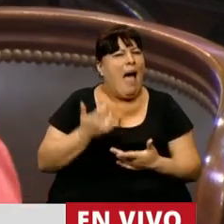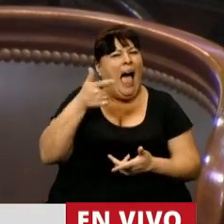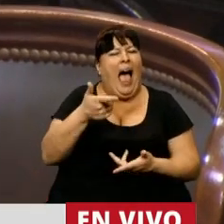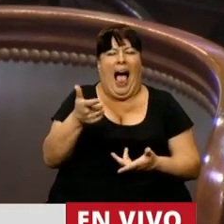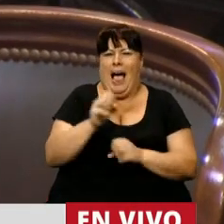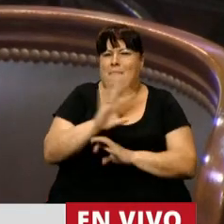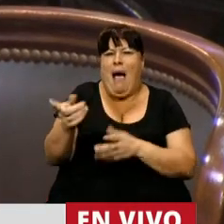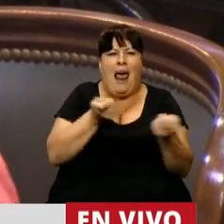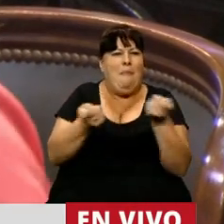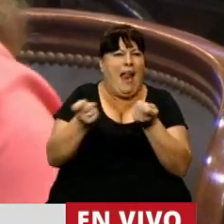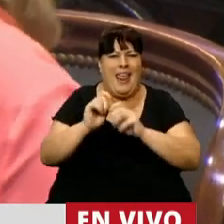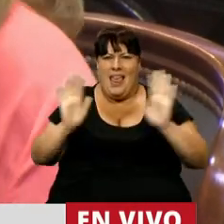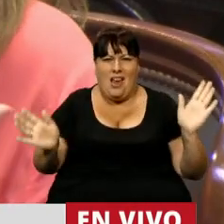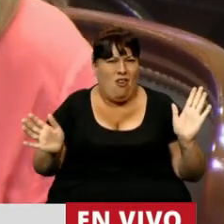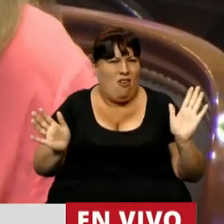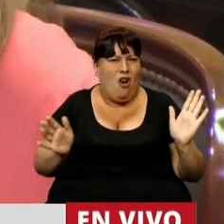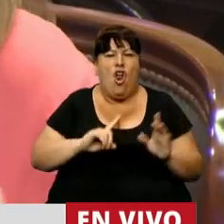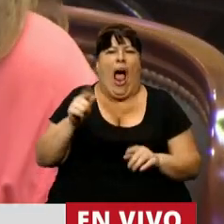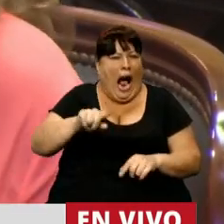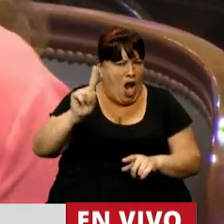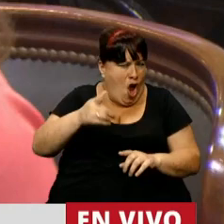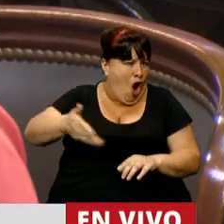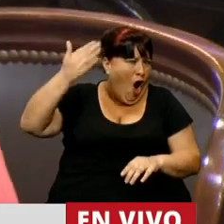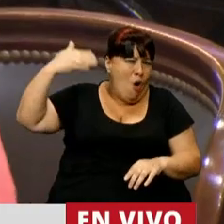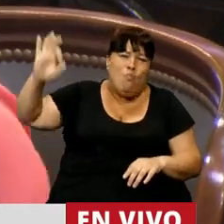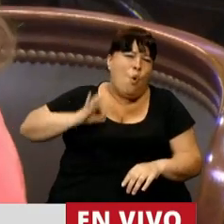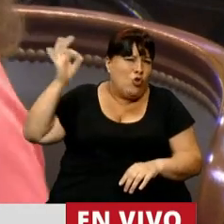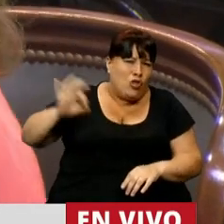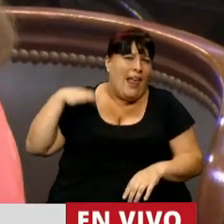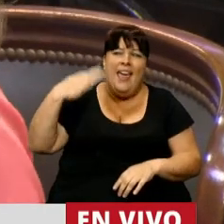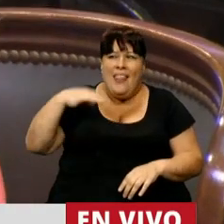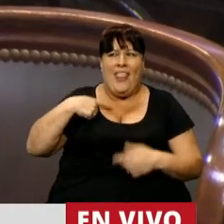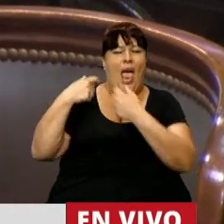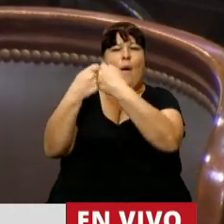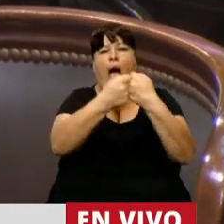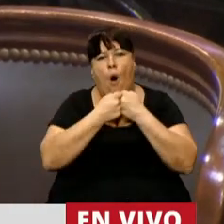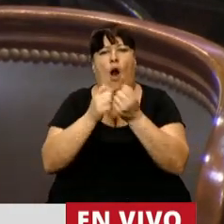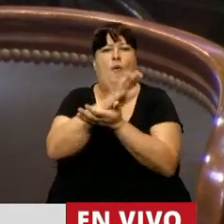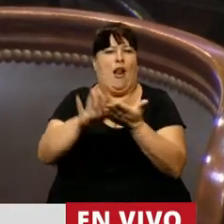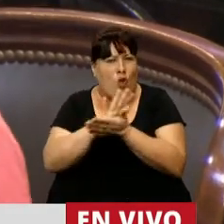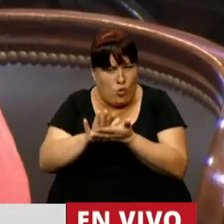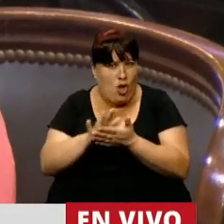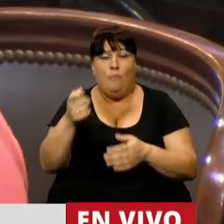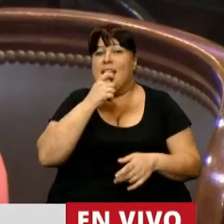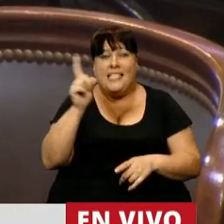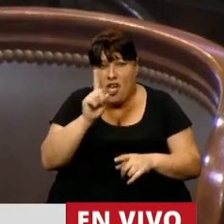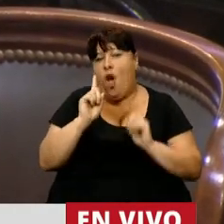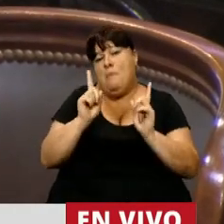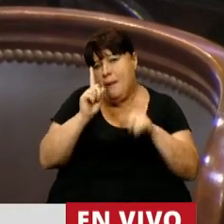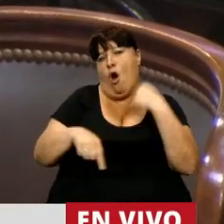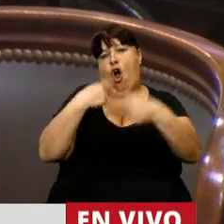una pésima gestión que no es de ahora, es de todos estos años, que tenemos que ponernos de acuerdo para solucionarlo, porque si no